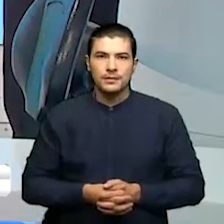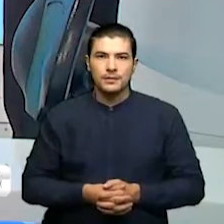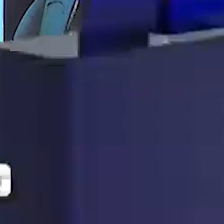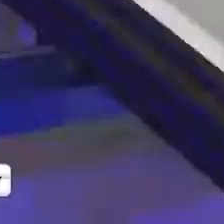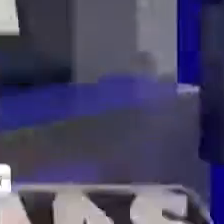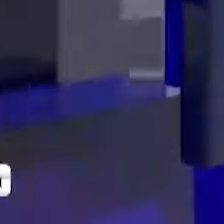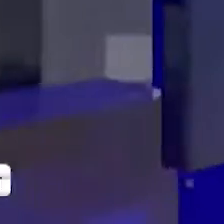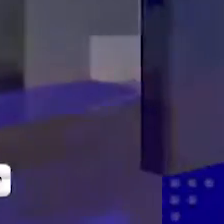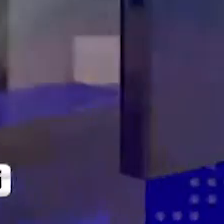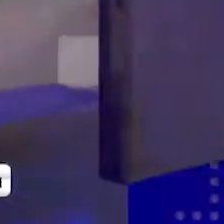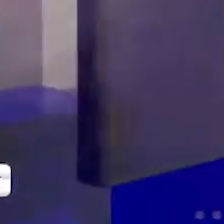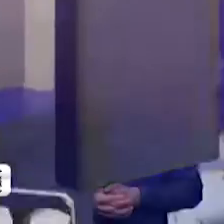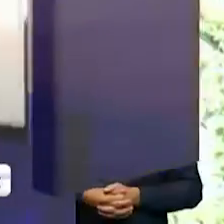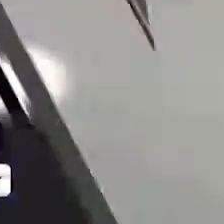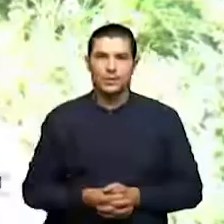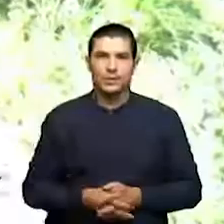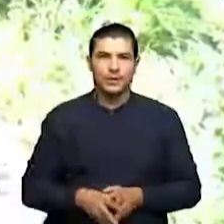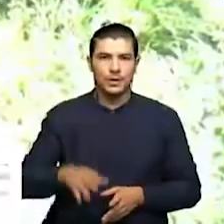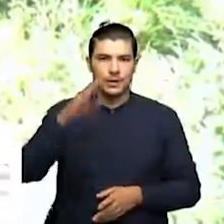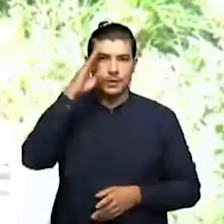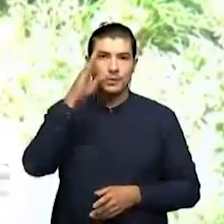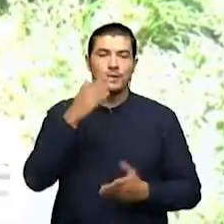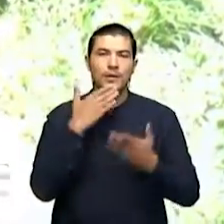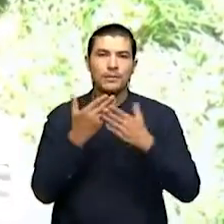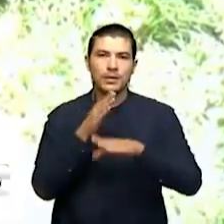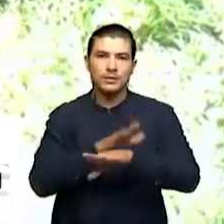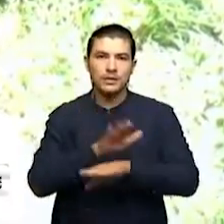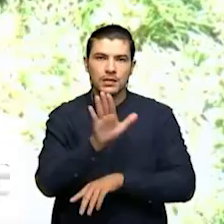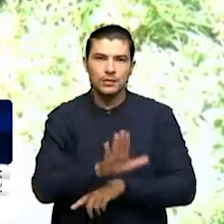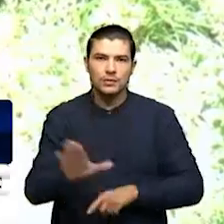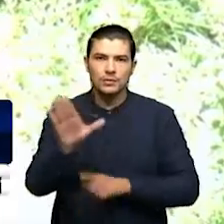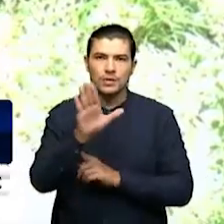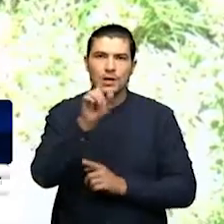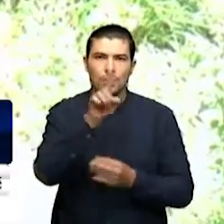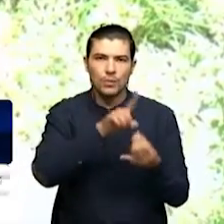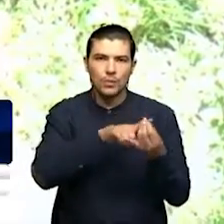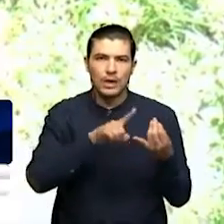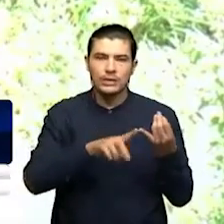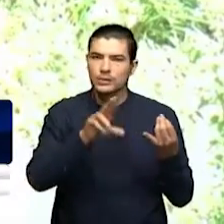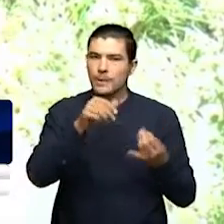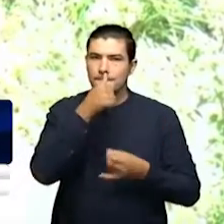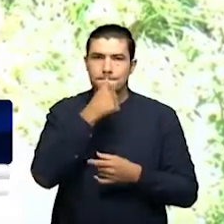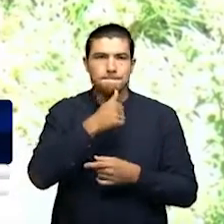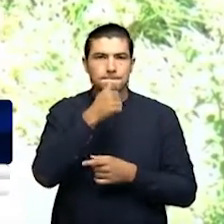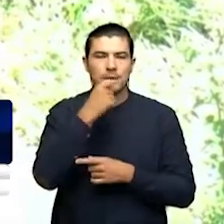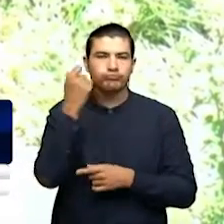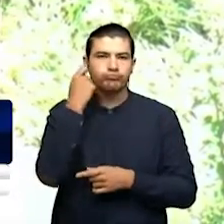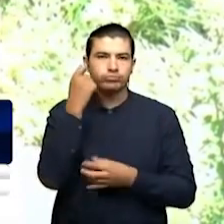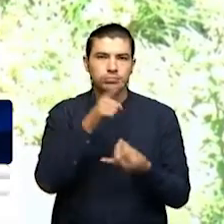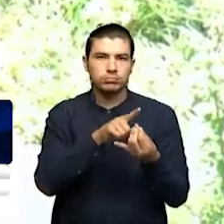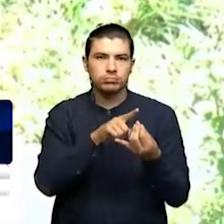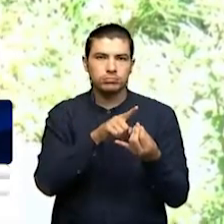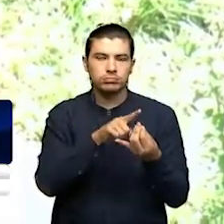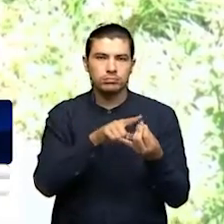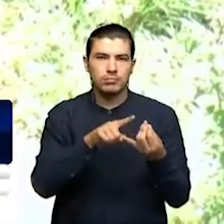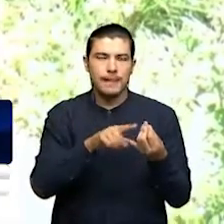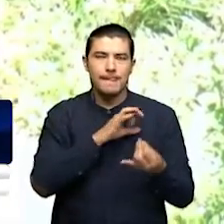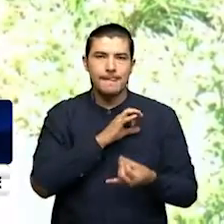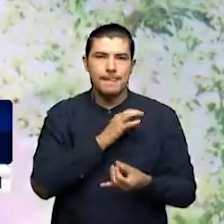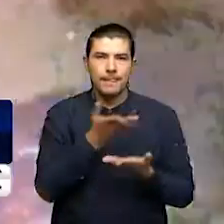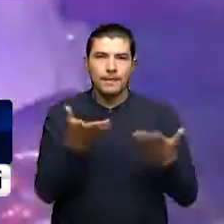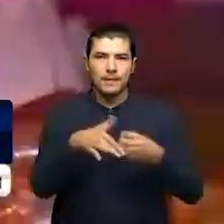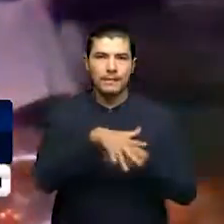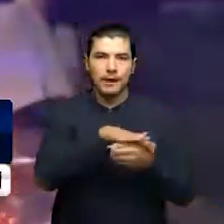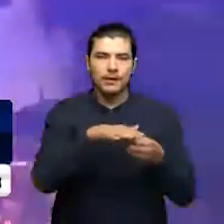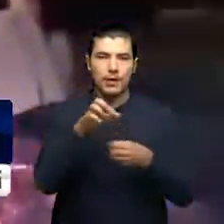Hola, muy buenas tardes para todos ustedes. Y como lo manifestaron, un caso de intolerancia se registró durante este fin de semana en el barrio El Progreso, en